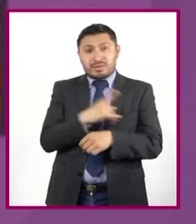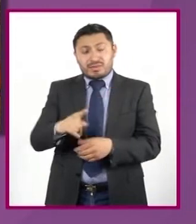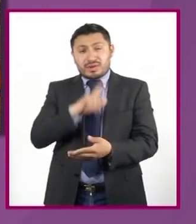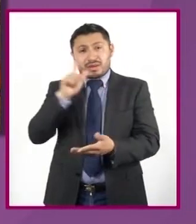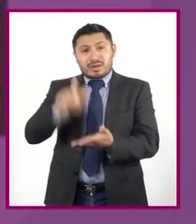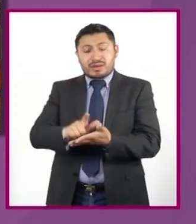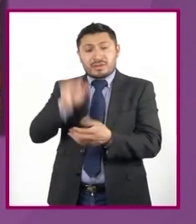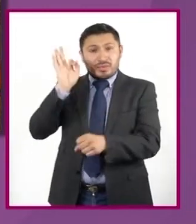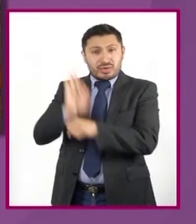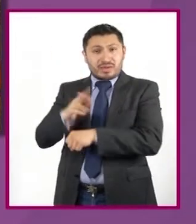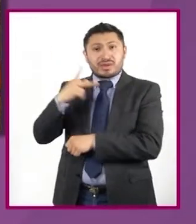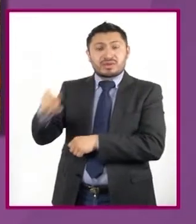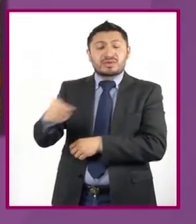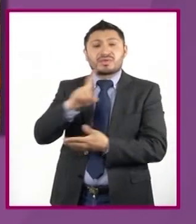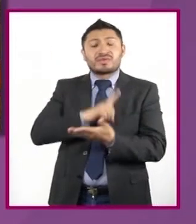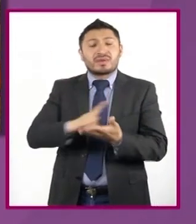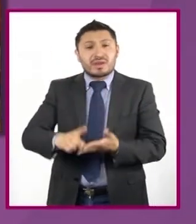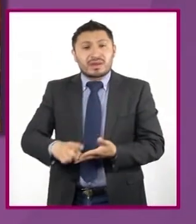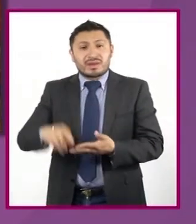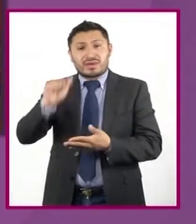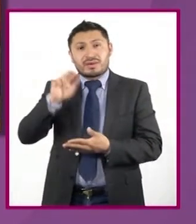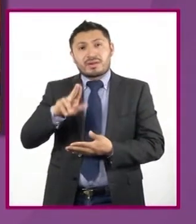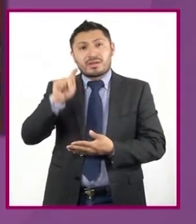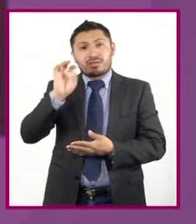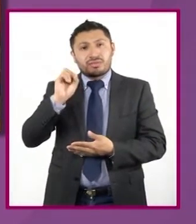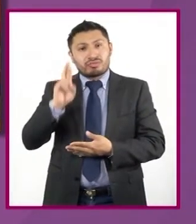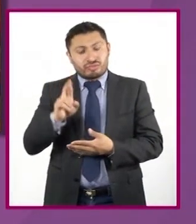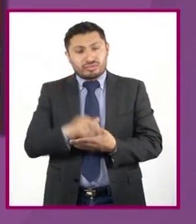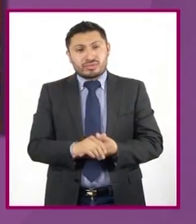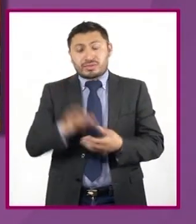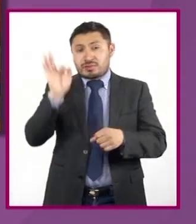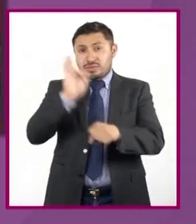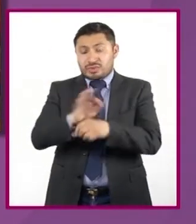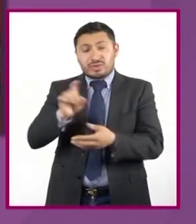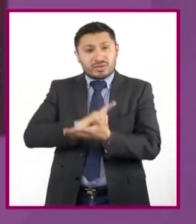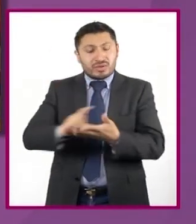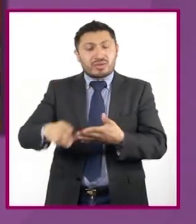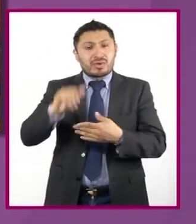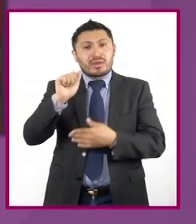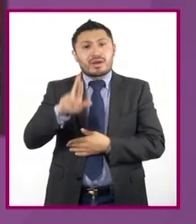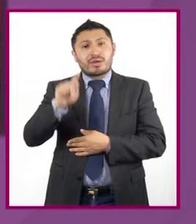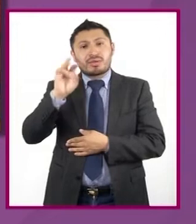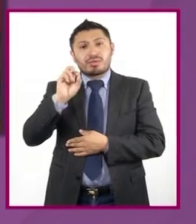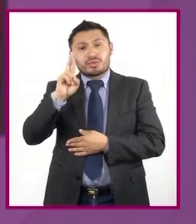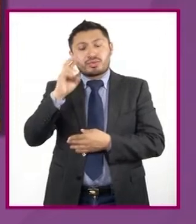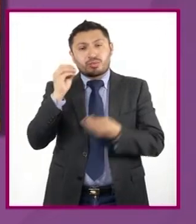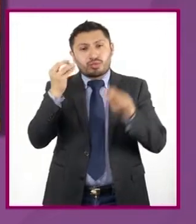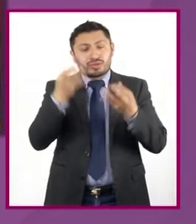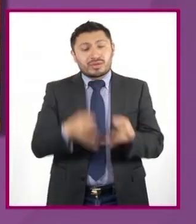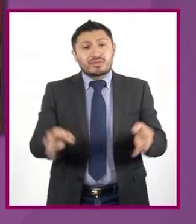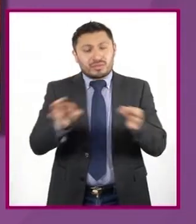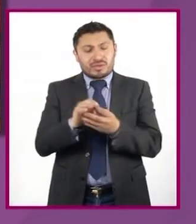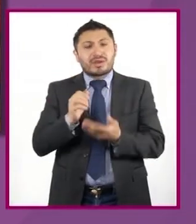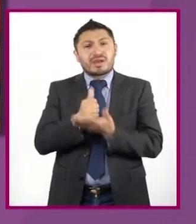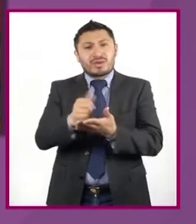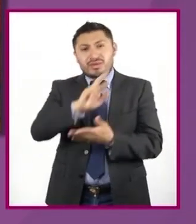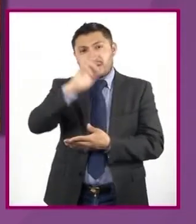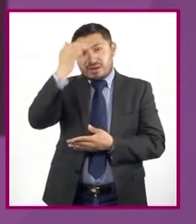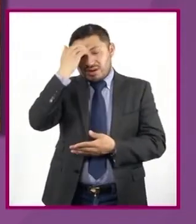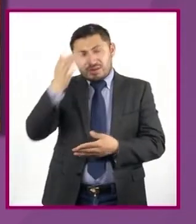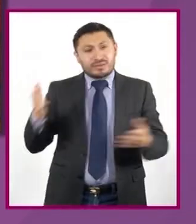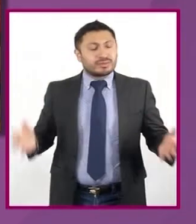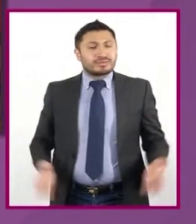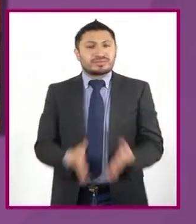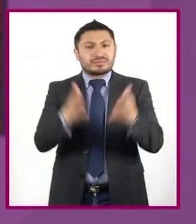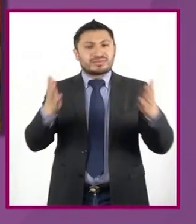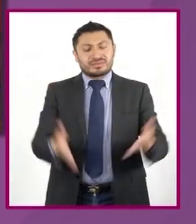protege su derecho moral como autor. La protección de los derechos de autor es importante porque ayuda a reconocer y estimular